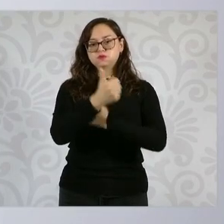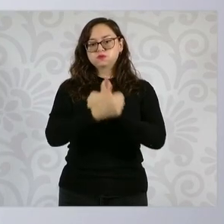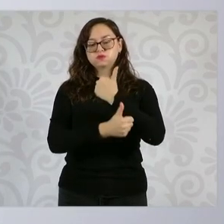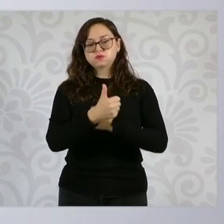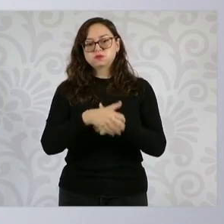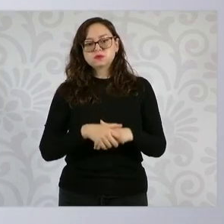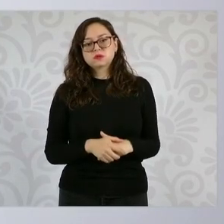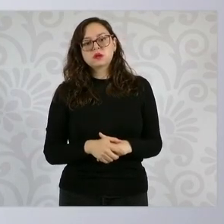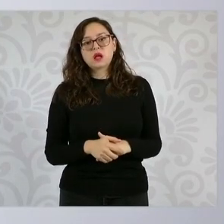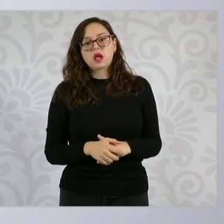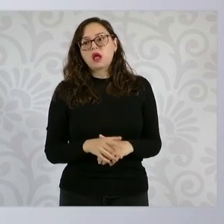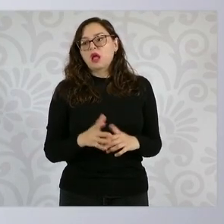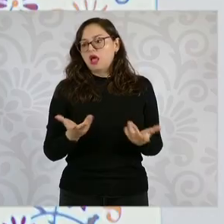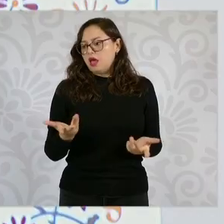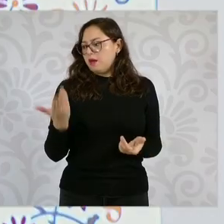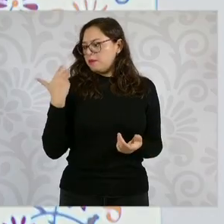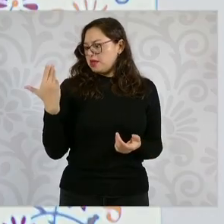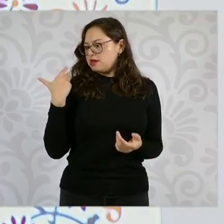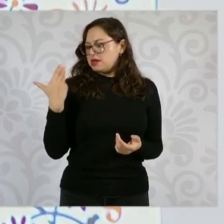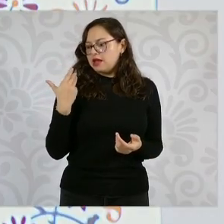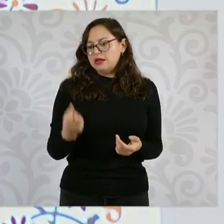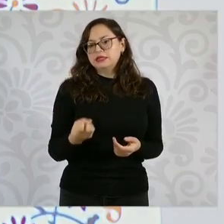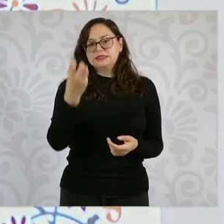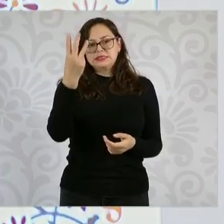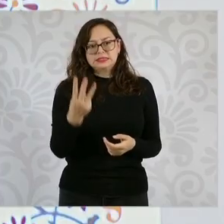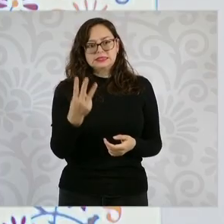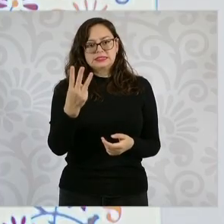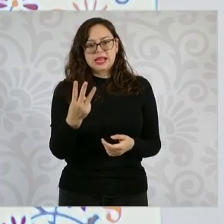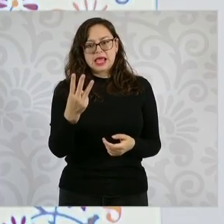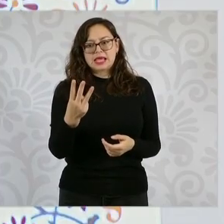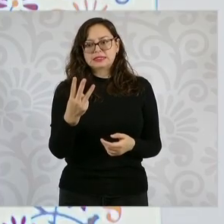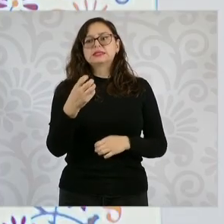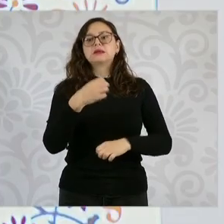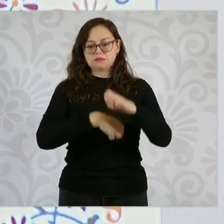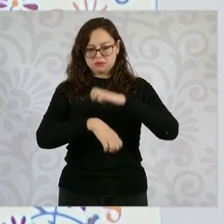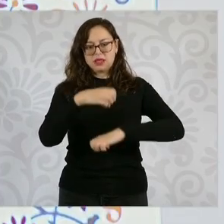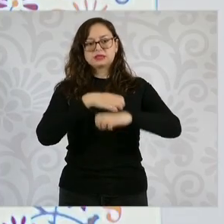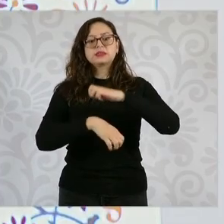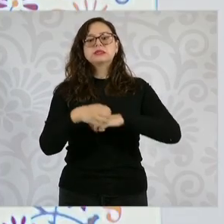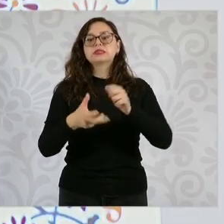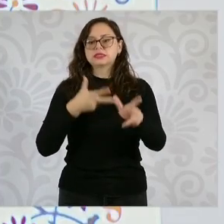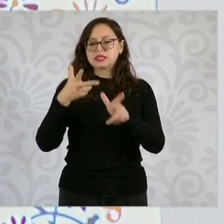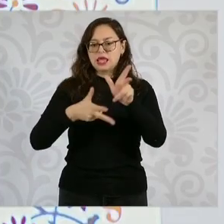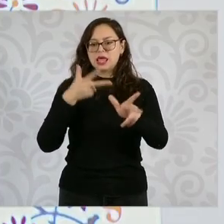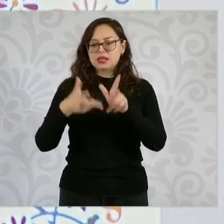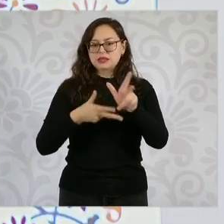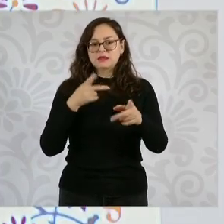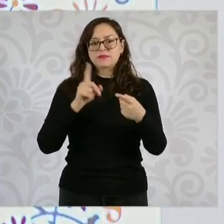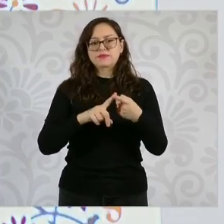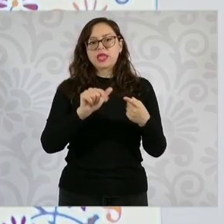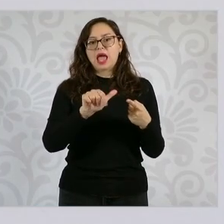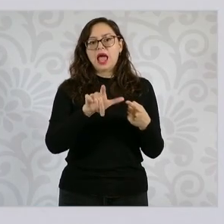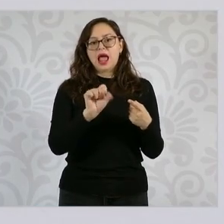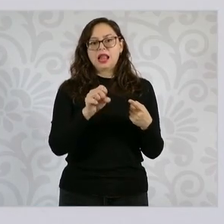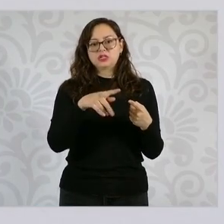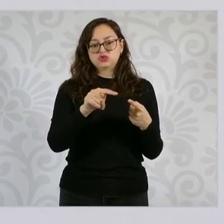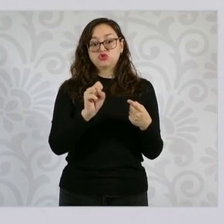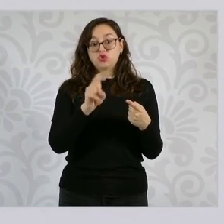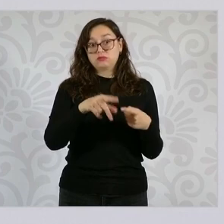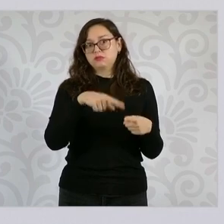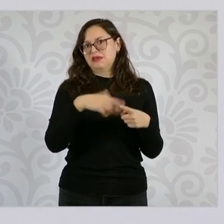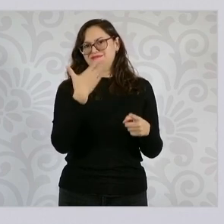representantes de tres de las principales productoras de trenes en el mundo. Una es Alstom, que